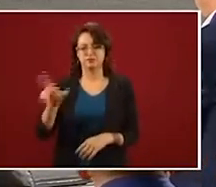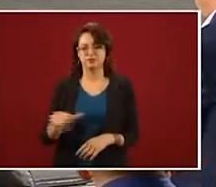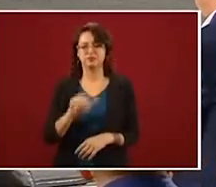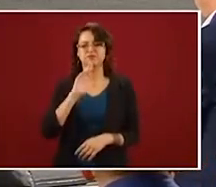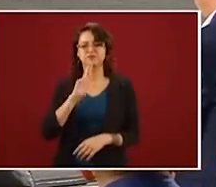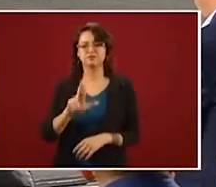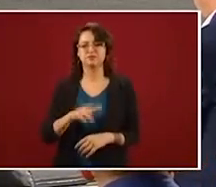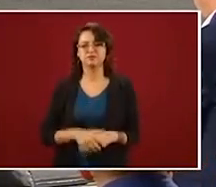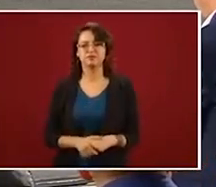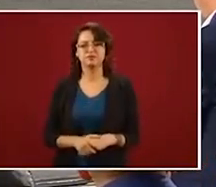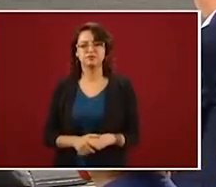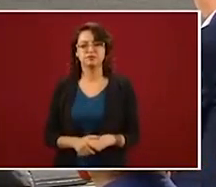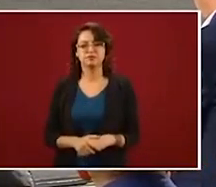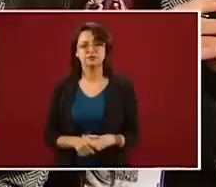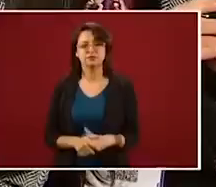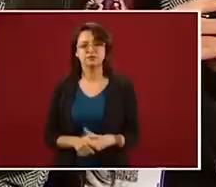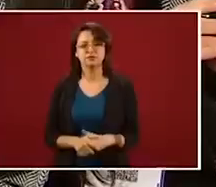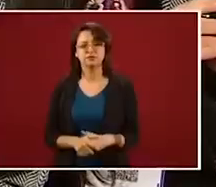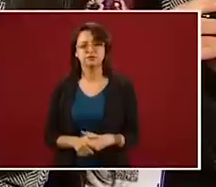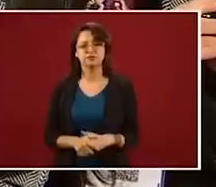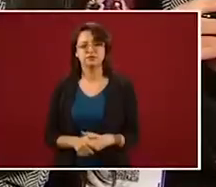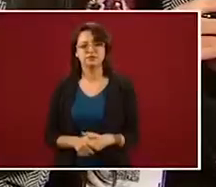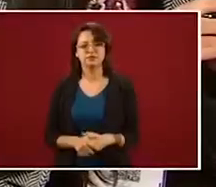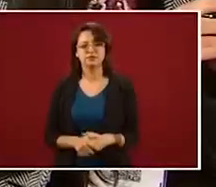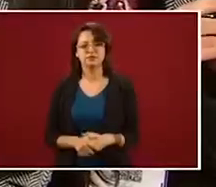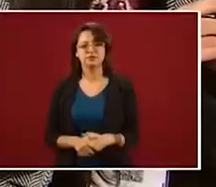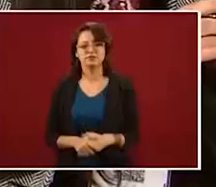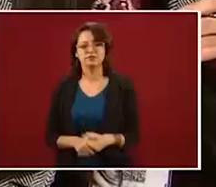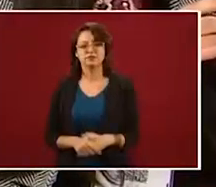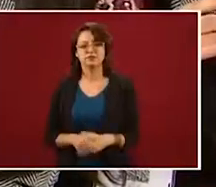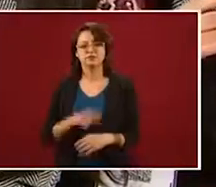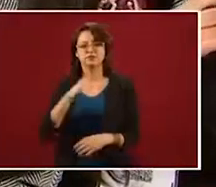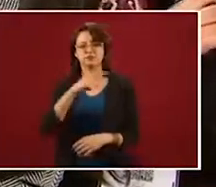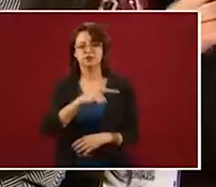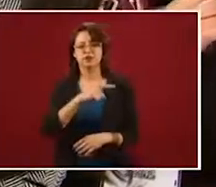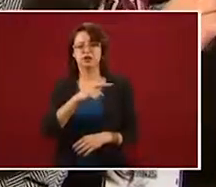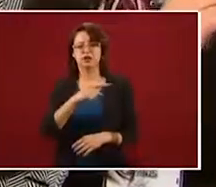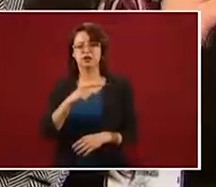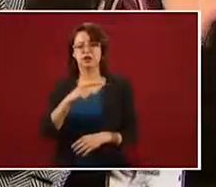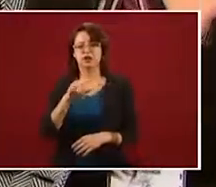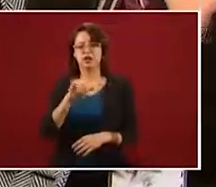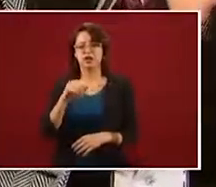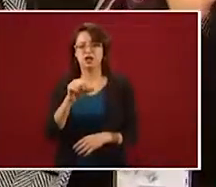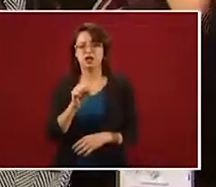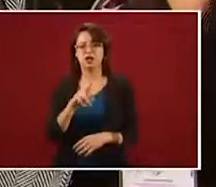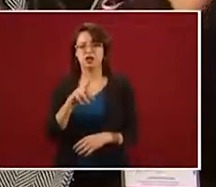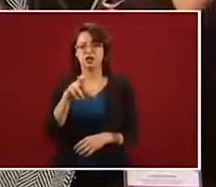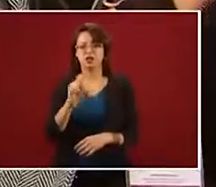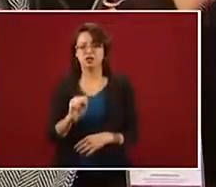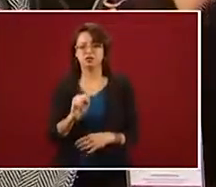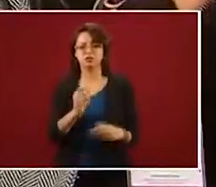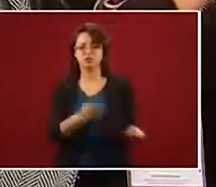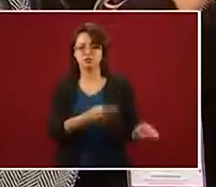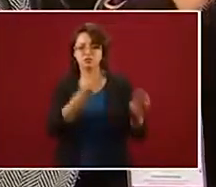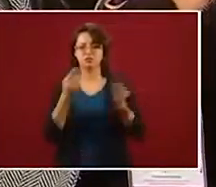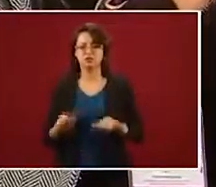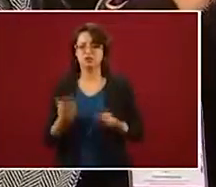Y ahora que le hayan entregado la agenda política a Jesús, es la agenda, ya tiene 35 años, la agenda